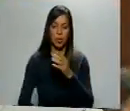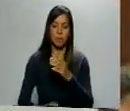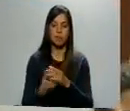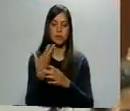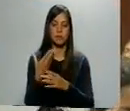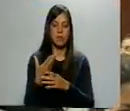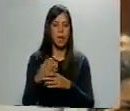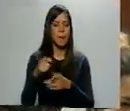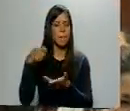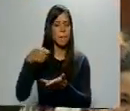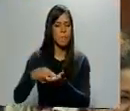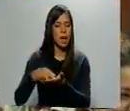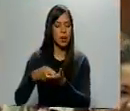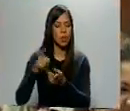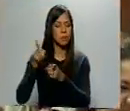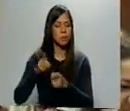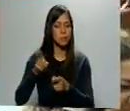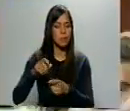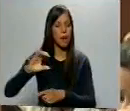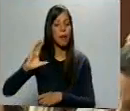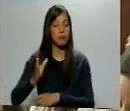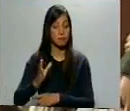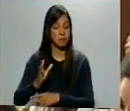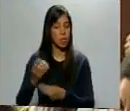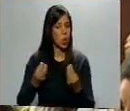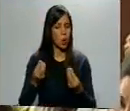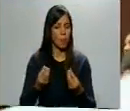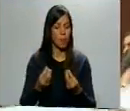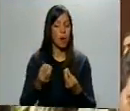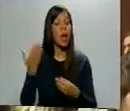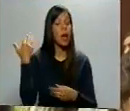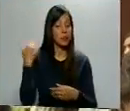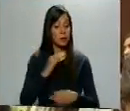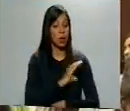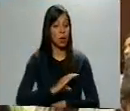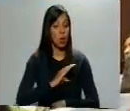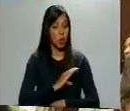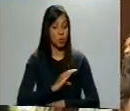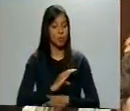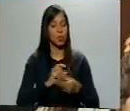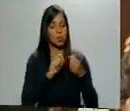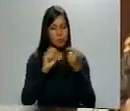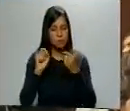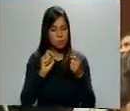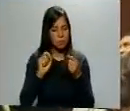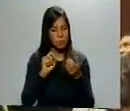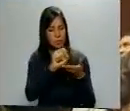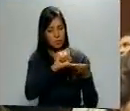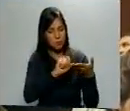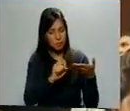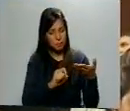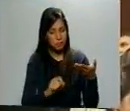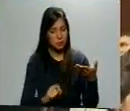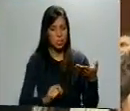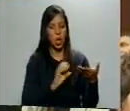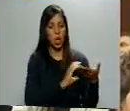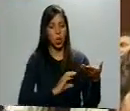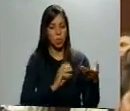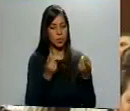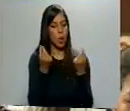unidad tributaria sancionatoria, se viene trabajando en la Comisión de Economía Diversificada y